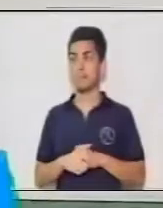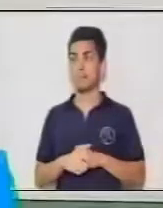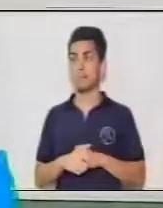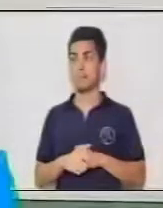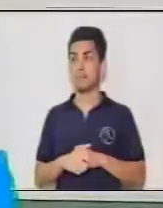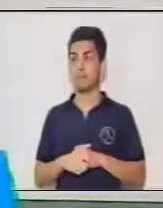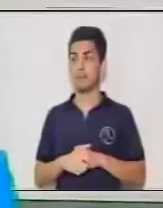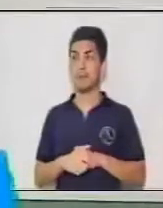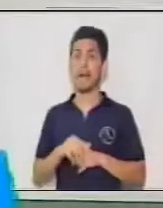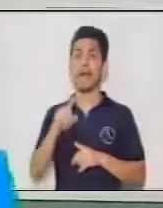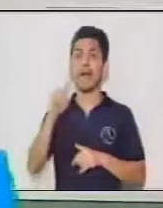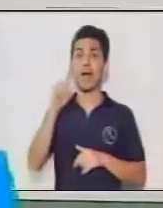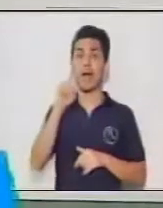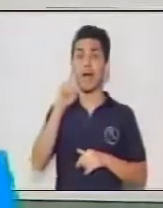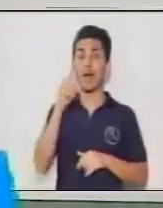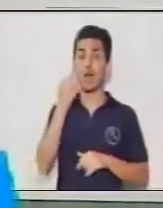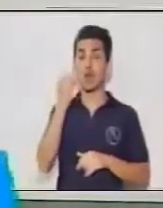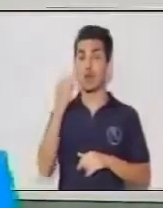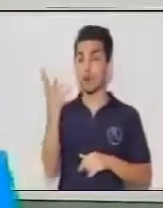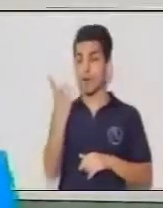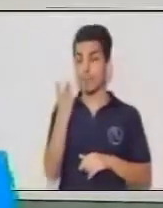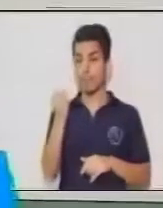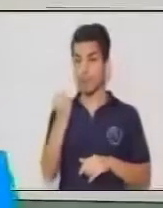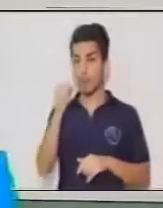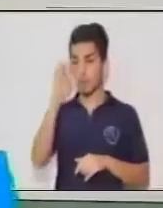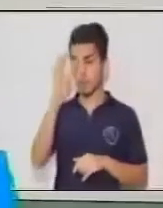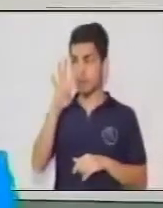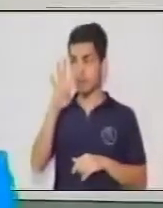El número entero que nos quedó es 4.